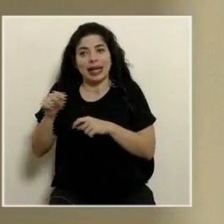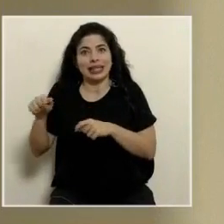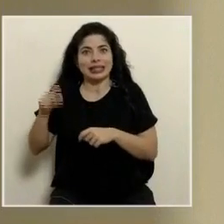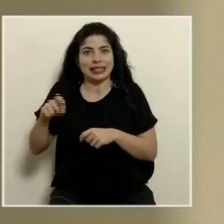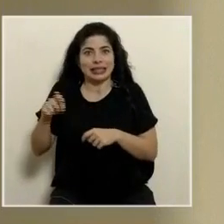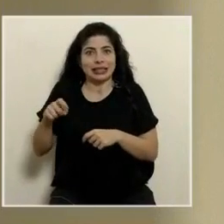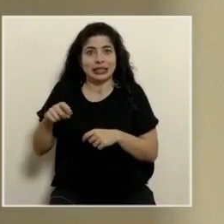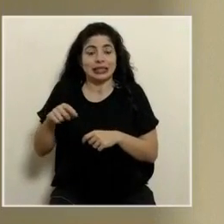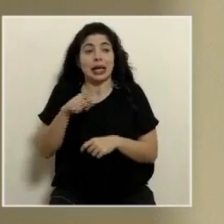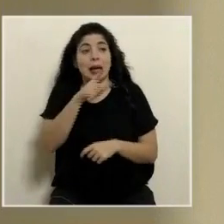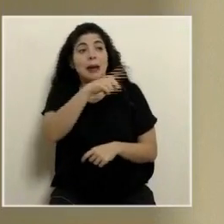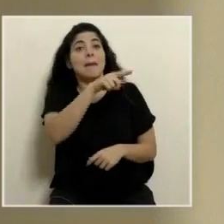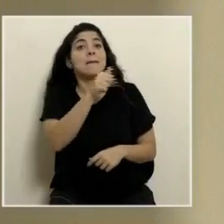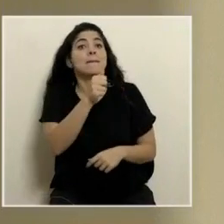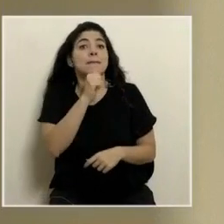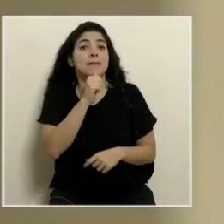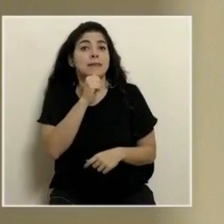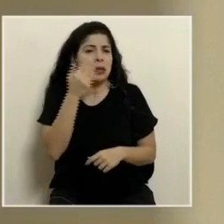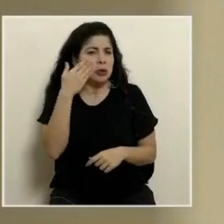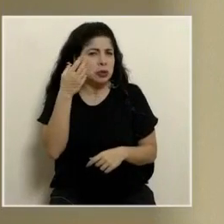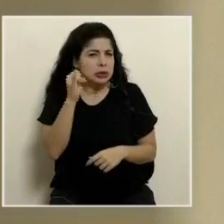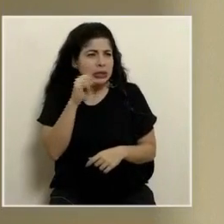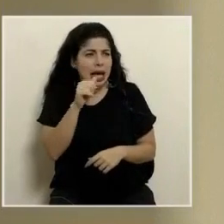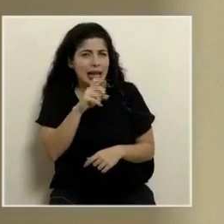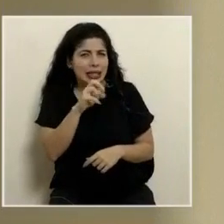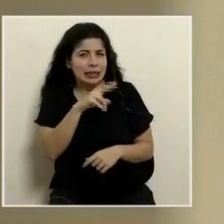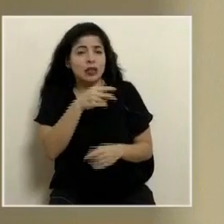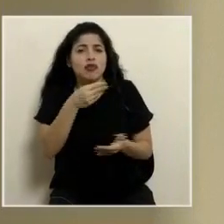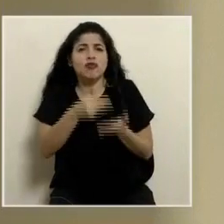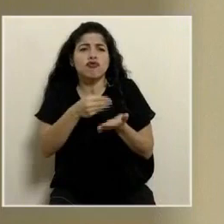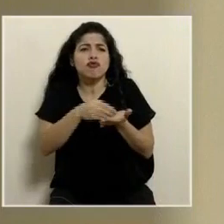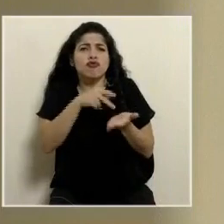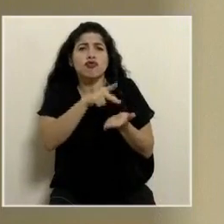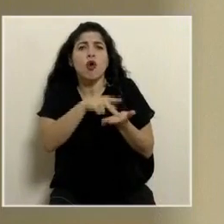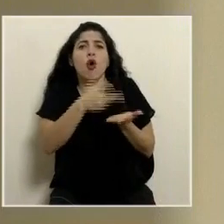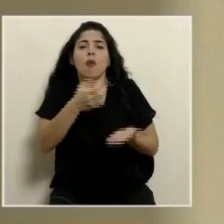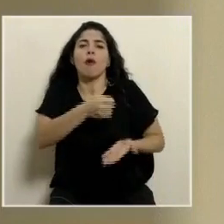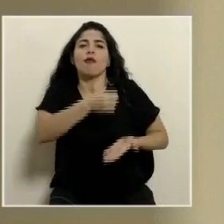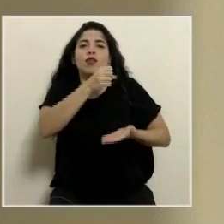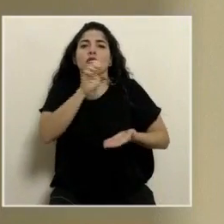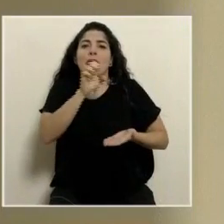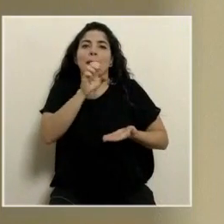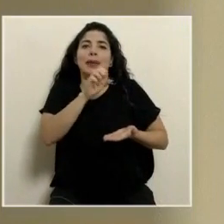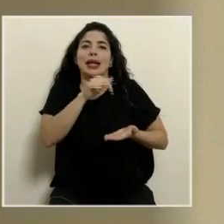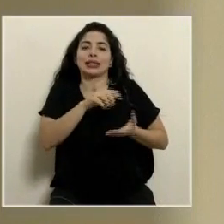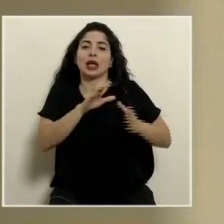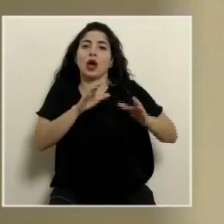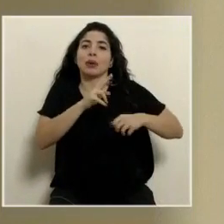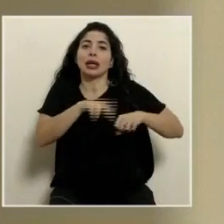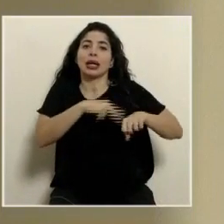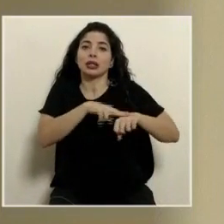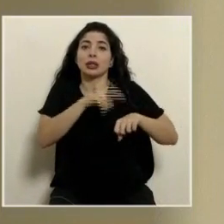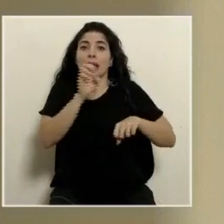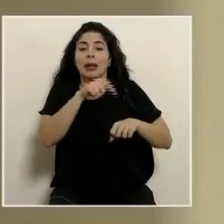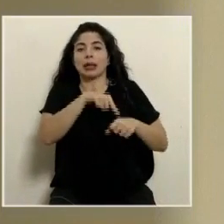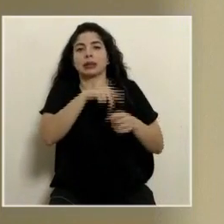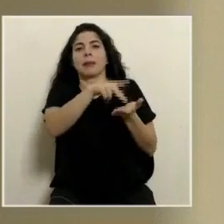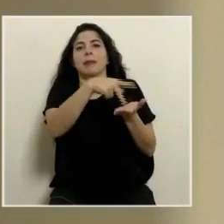recursos privados, también no sé si don Alexander lo va a mencionar, serán financiados a través del Fondo de Emergencia de la Comisión Nacional de